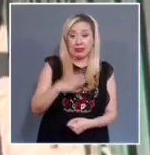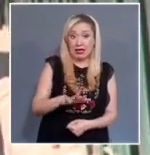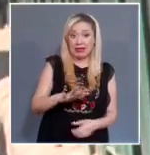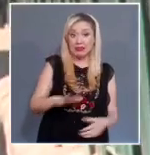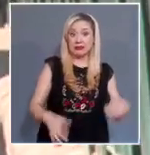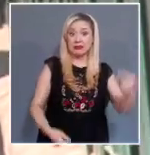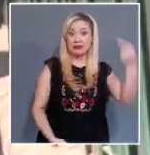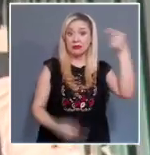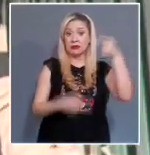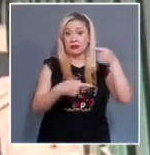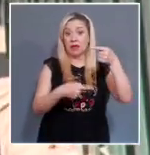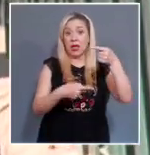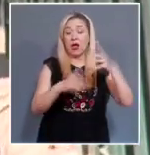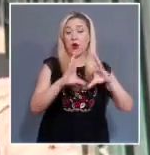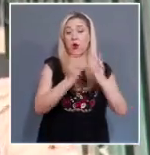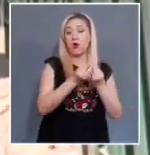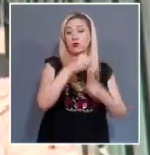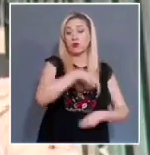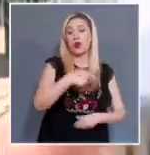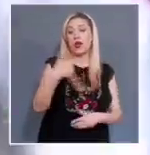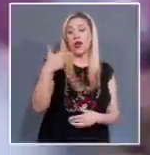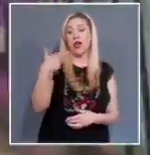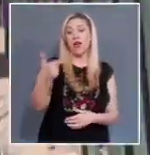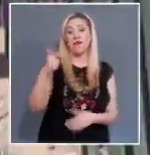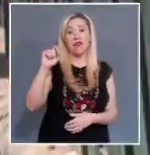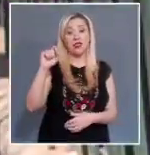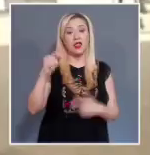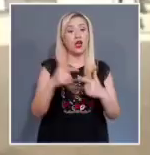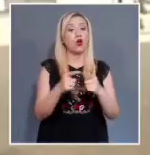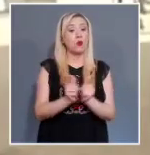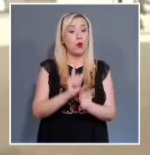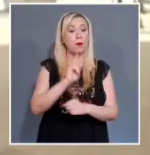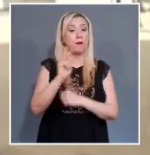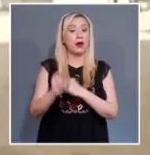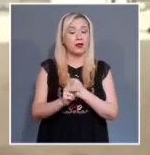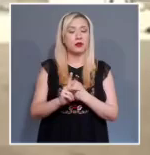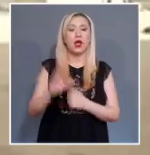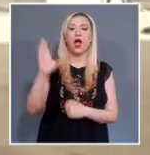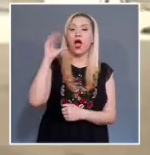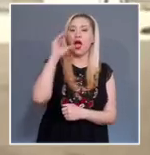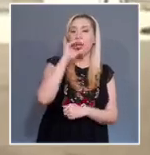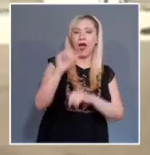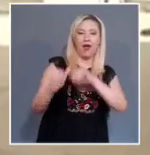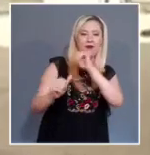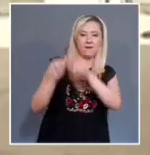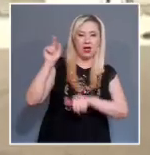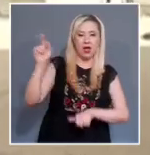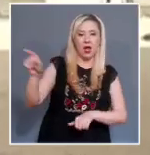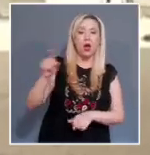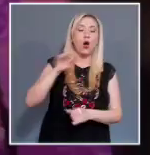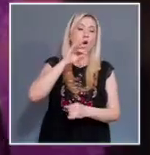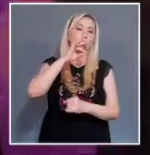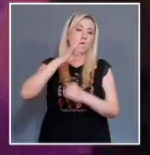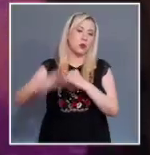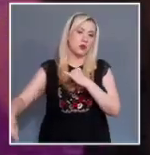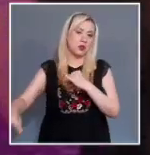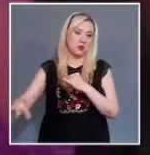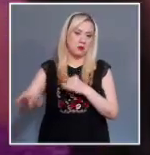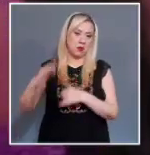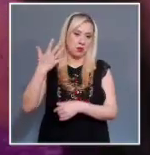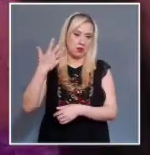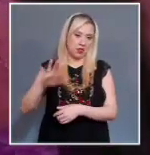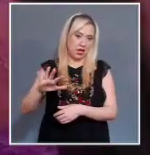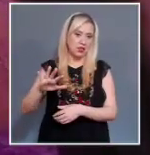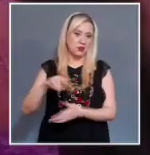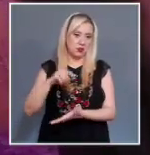ocupa el primer lugar con 11 millones de personas, mientras que el país africano Mauricio se encuentra en último con 2.000. México ocupa el